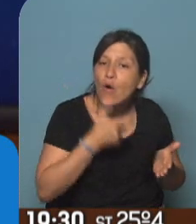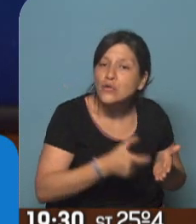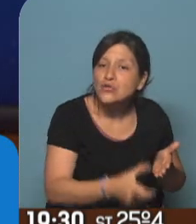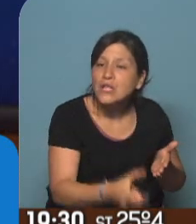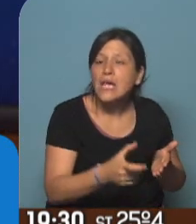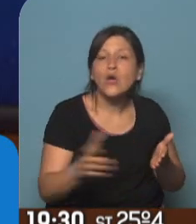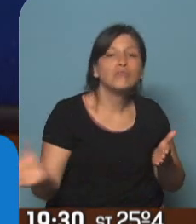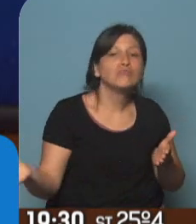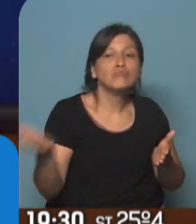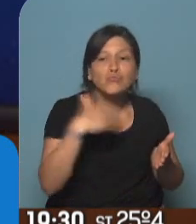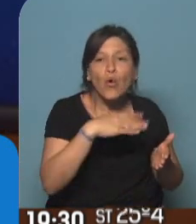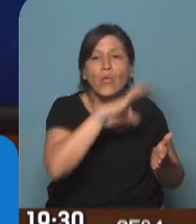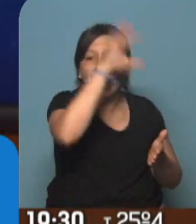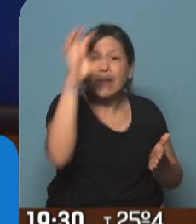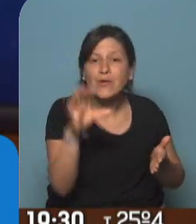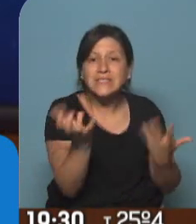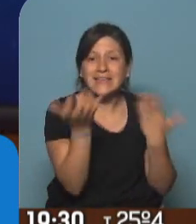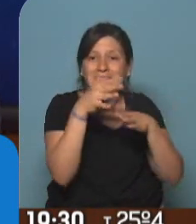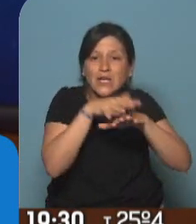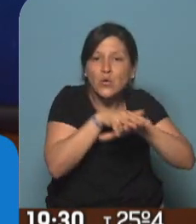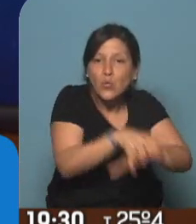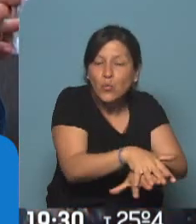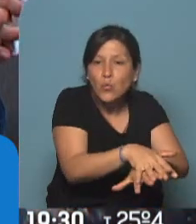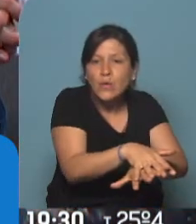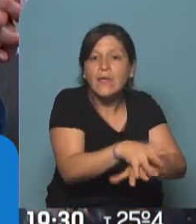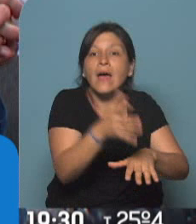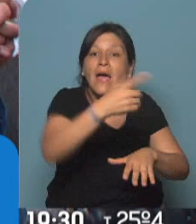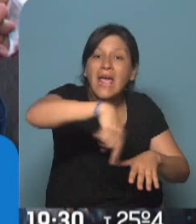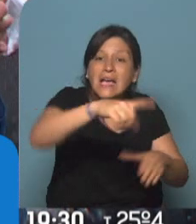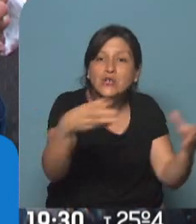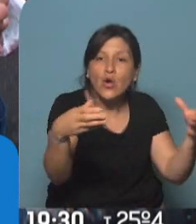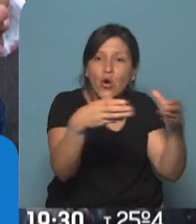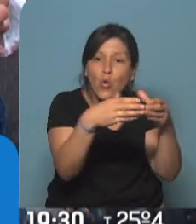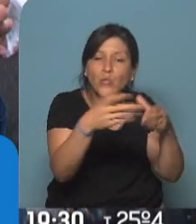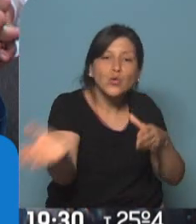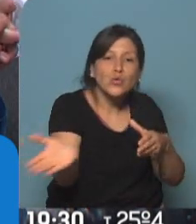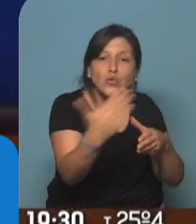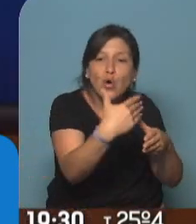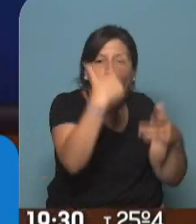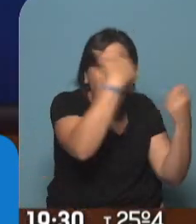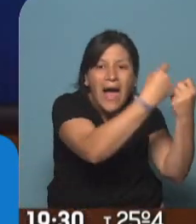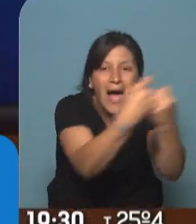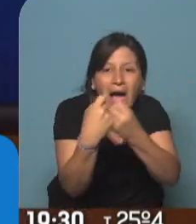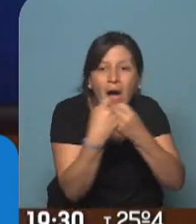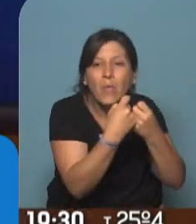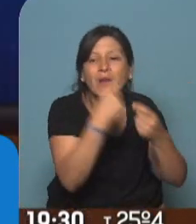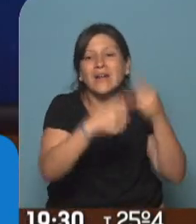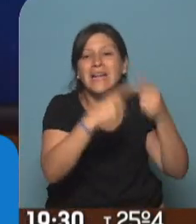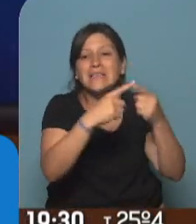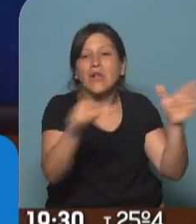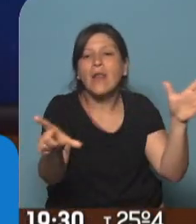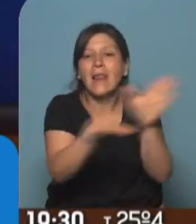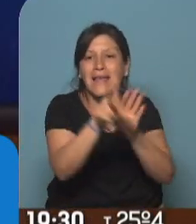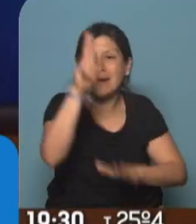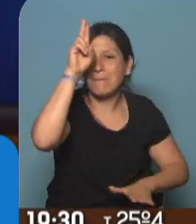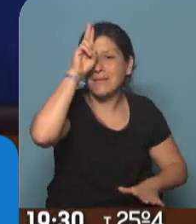24 jurisdicciones nacionales para que en conjunto todos podamos tener una política que se ajuste a la ley correcto